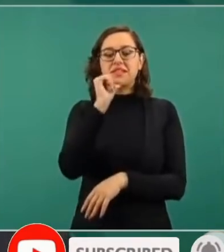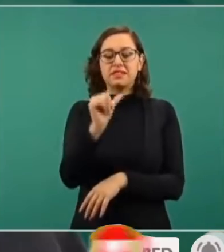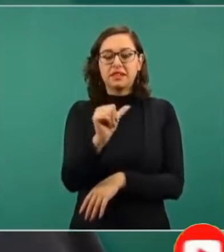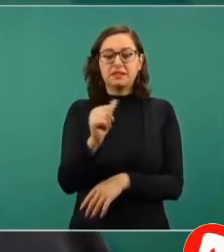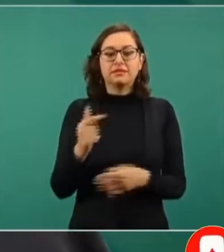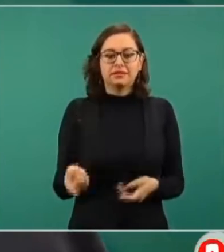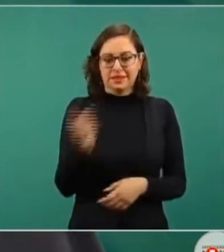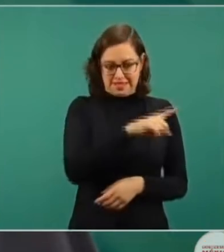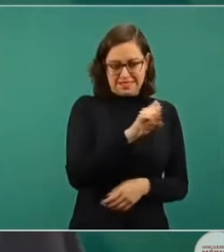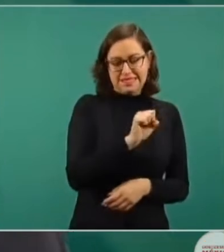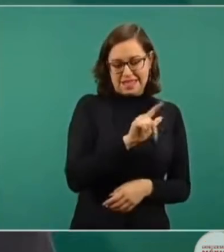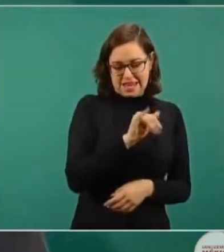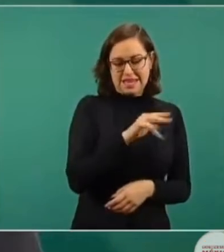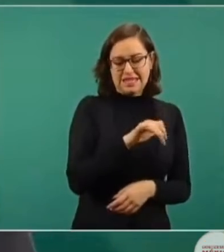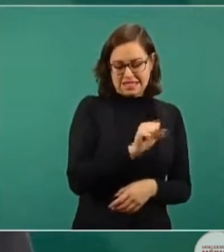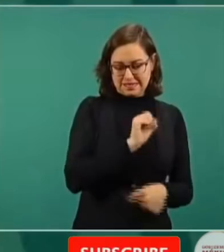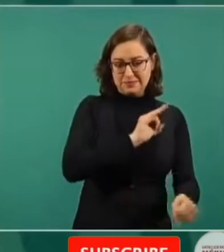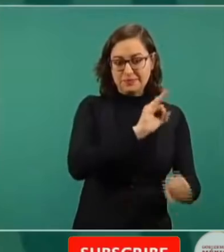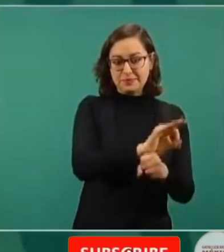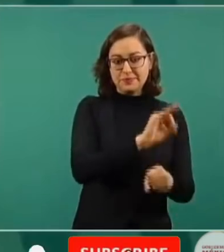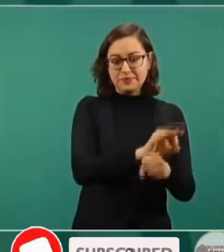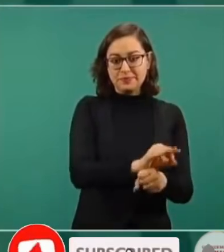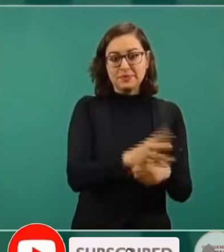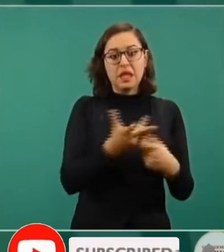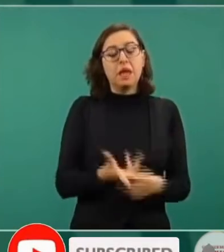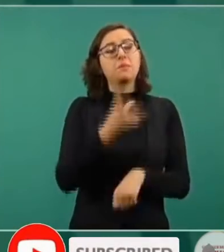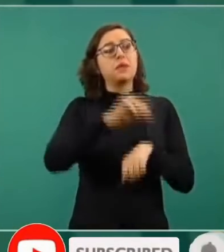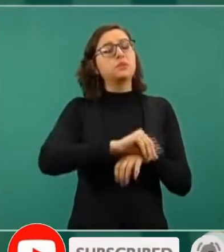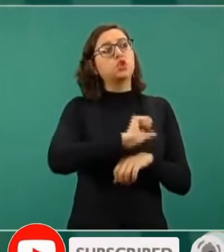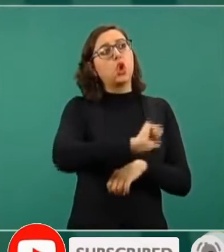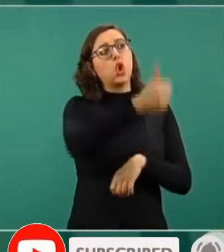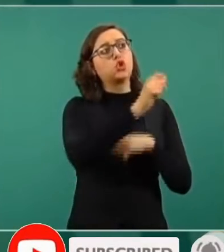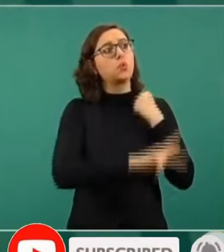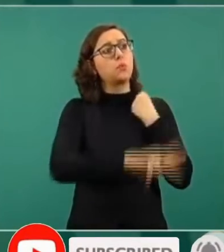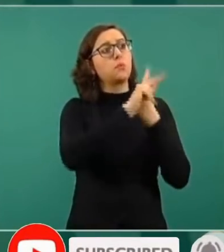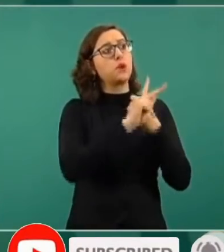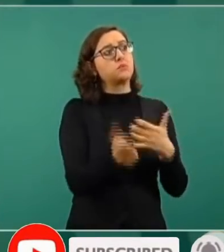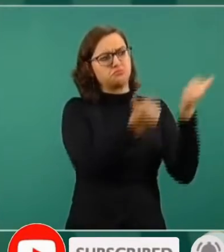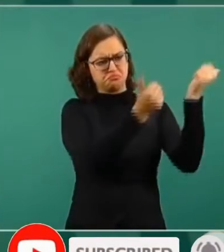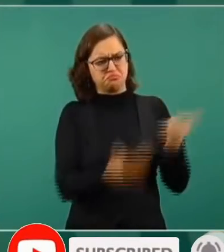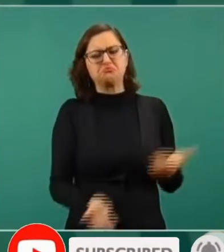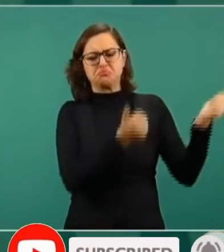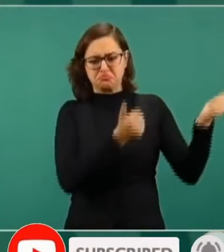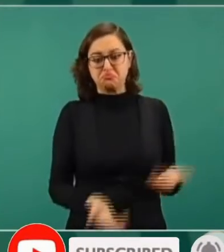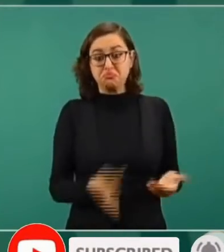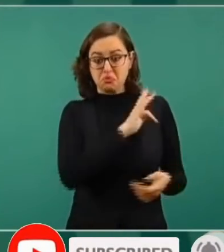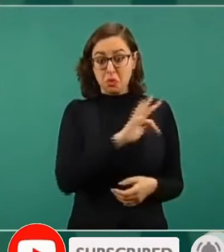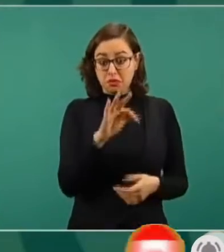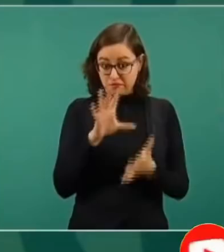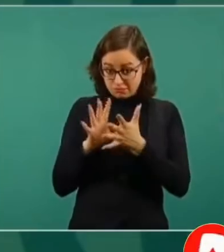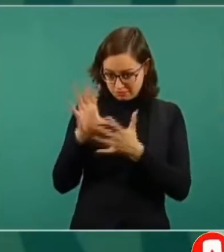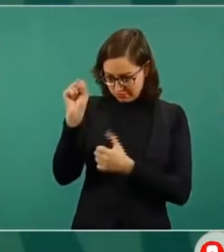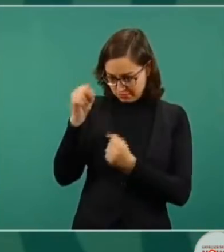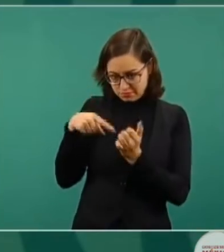invención, concesión para que entraran inversiones extranjeras al país, estando prohibidas en la Constitución, ¿verdad?